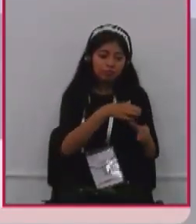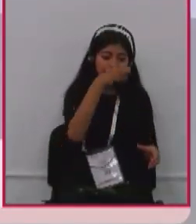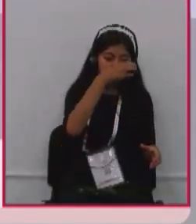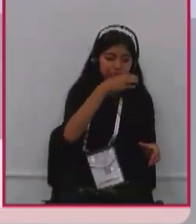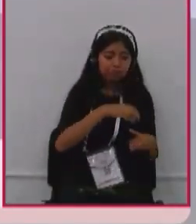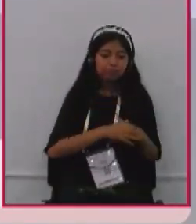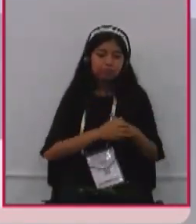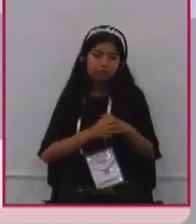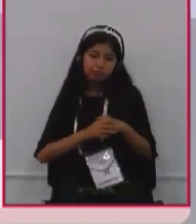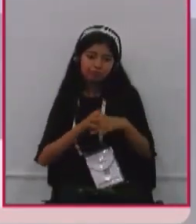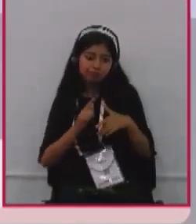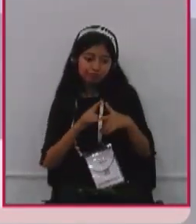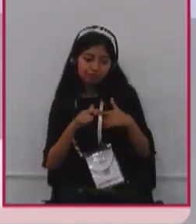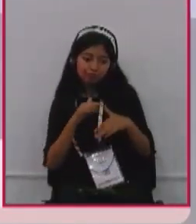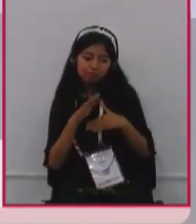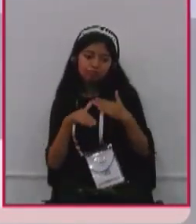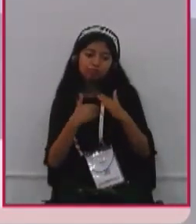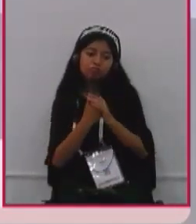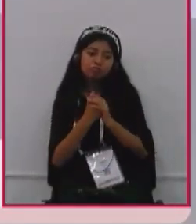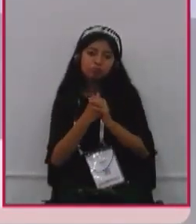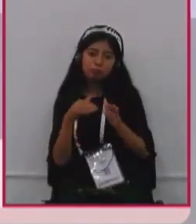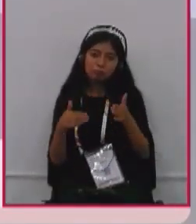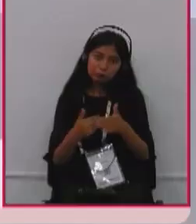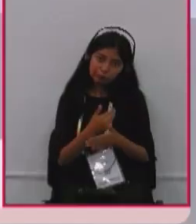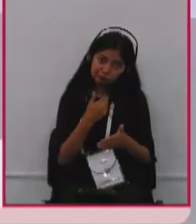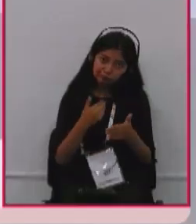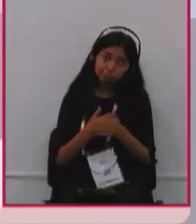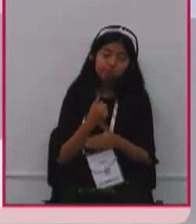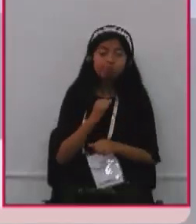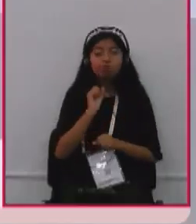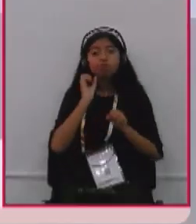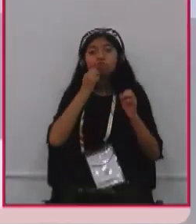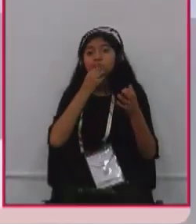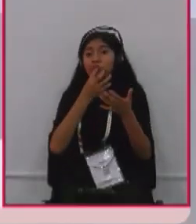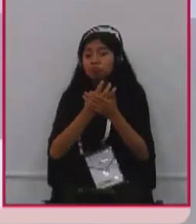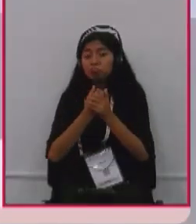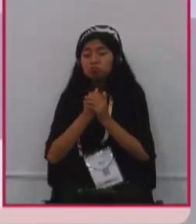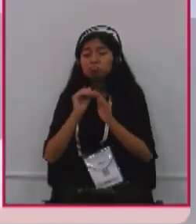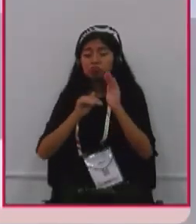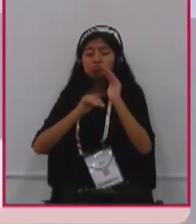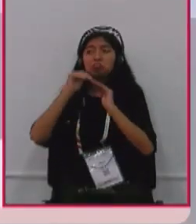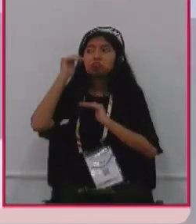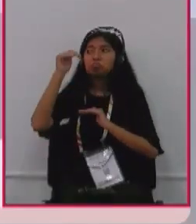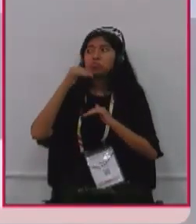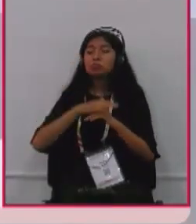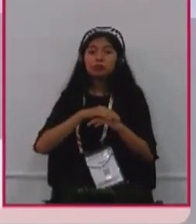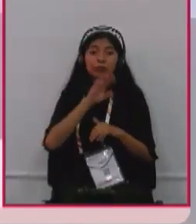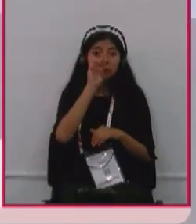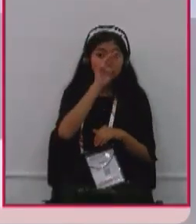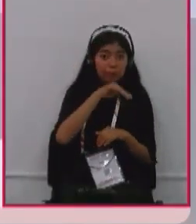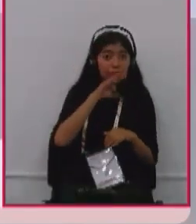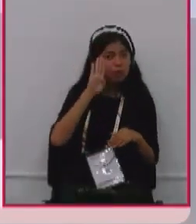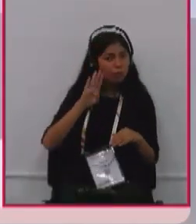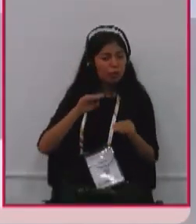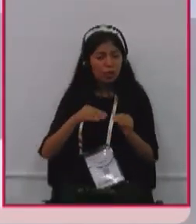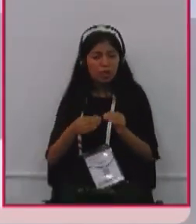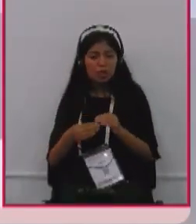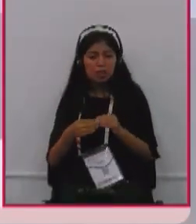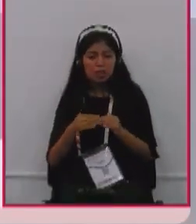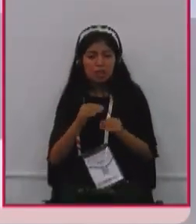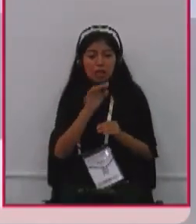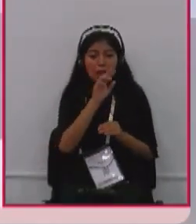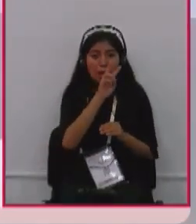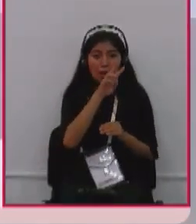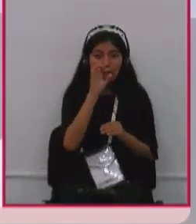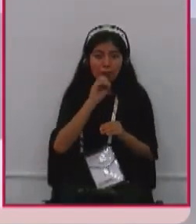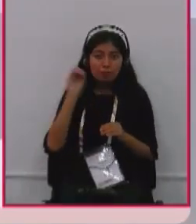Jamieson, y en todos los casos la recuperación es muy superior. En el caso de molibdeno, por ejemplo, hemos visto 20%